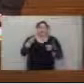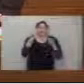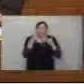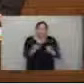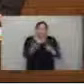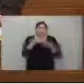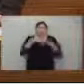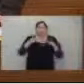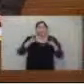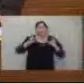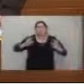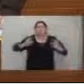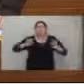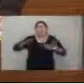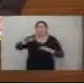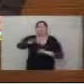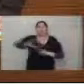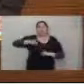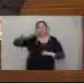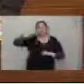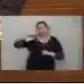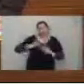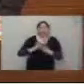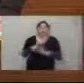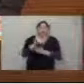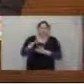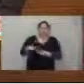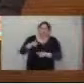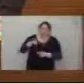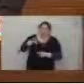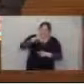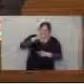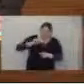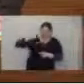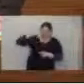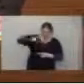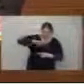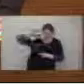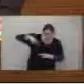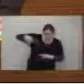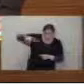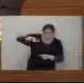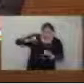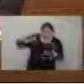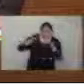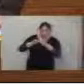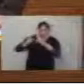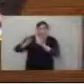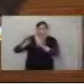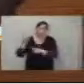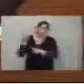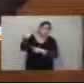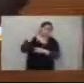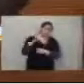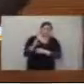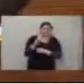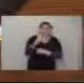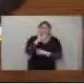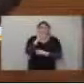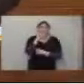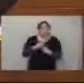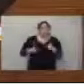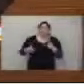especiales de la escuela rural no nos las tiene que recordar usted, y menos su grupo, por más que se empeñe. Siempre ha estado en nuestras prioridades y lo